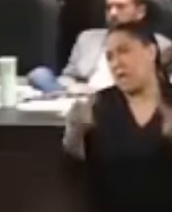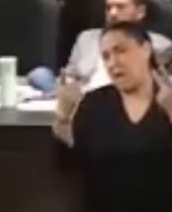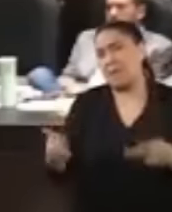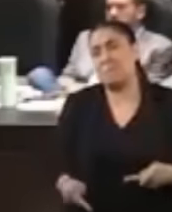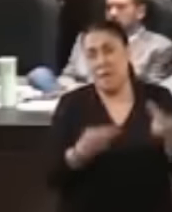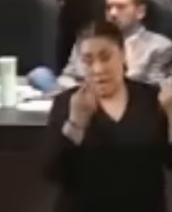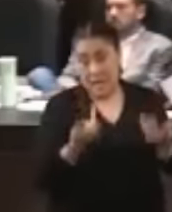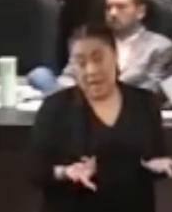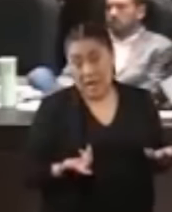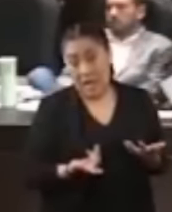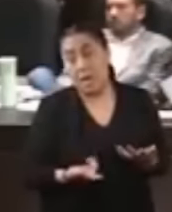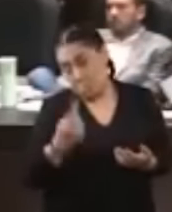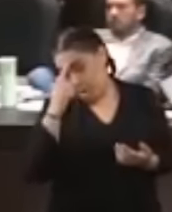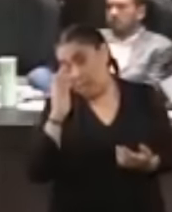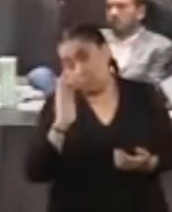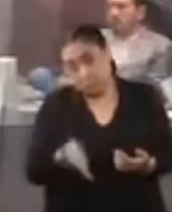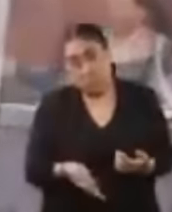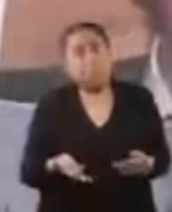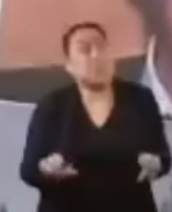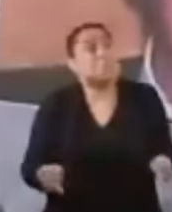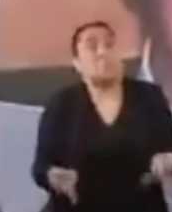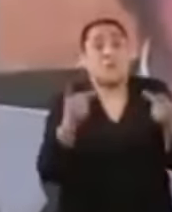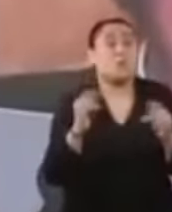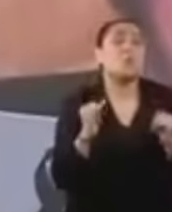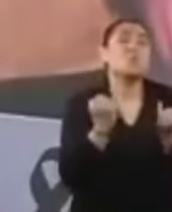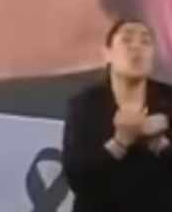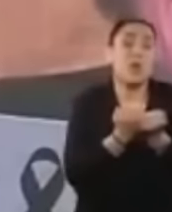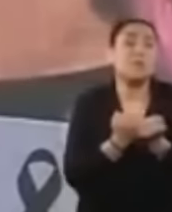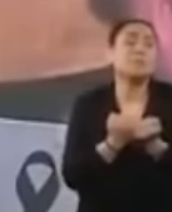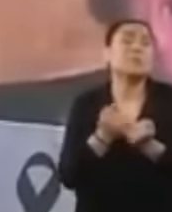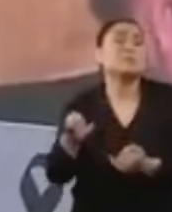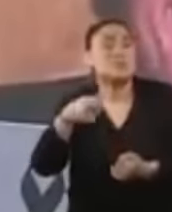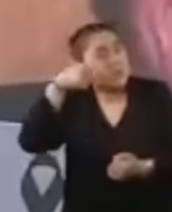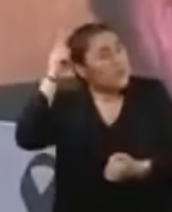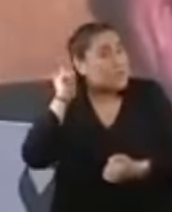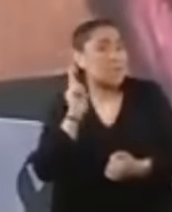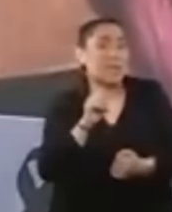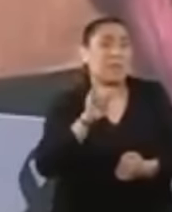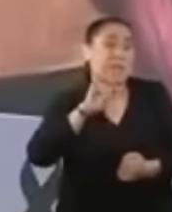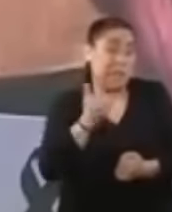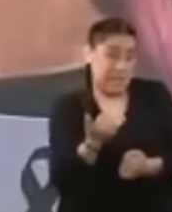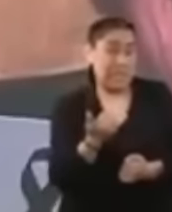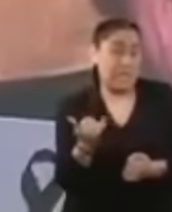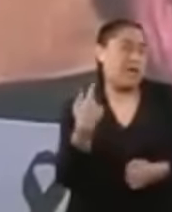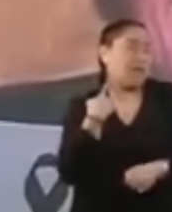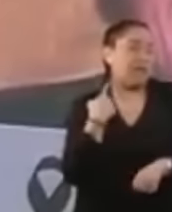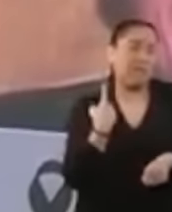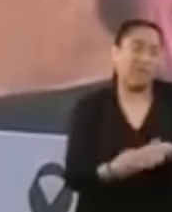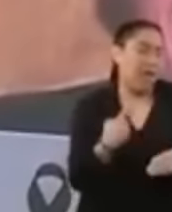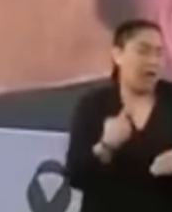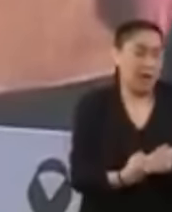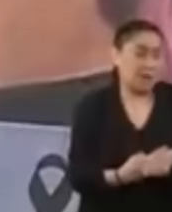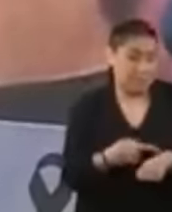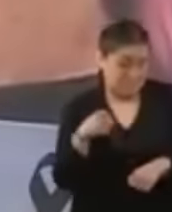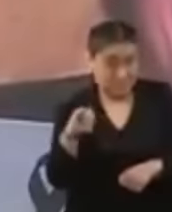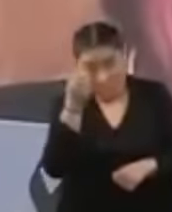se fueran a entregar como lo hace la desquiciada de Lili Telles, que está enferma. Se le